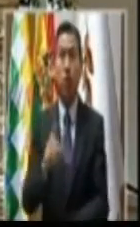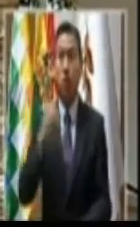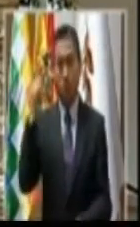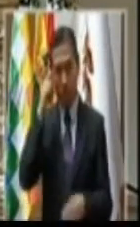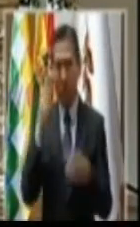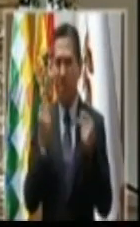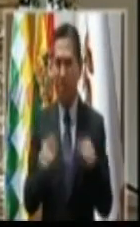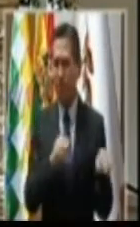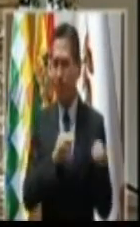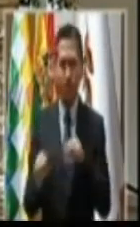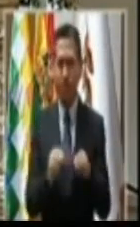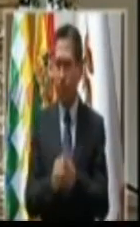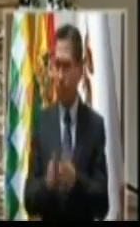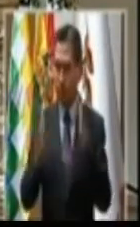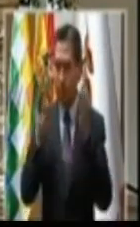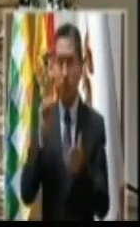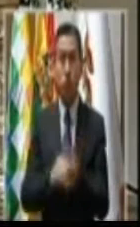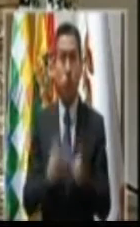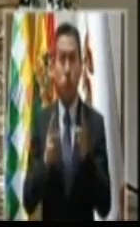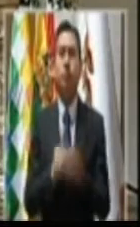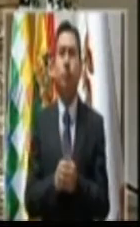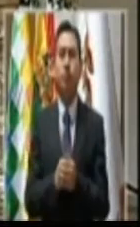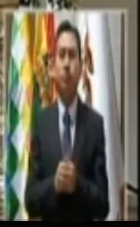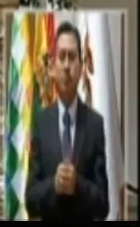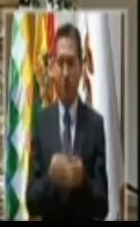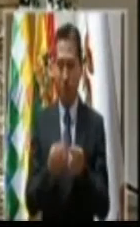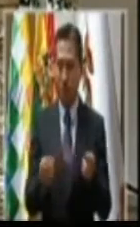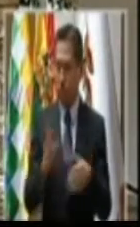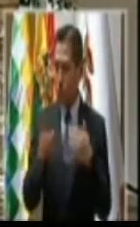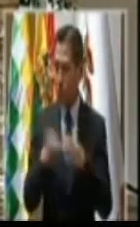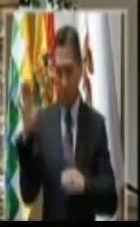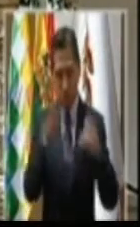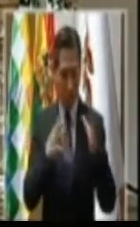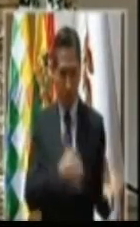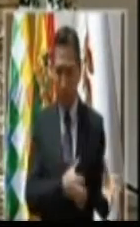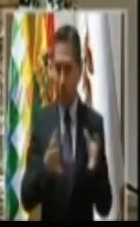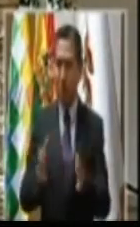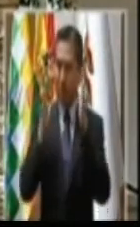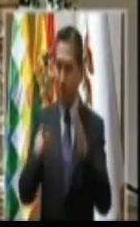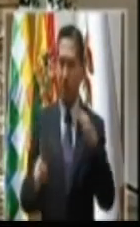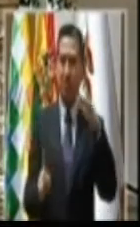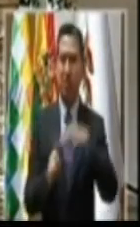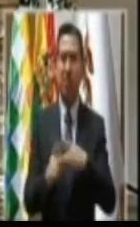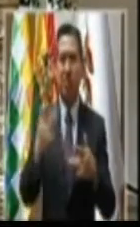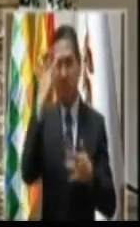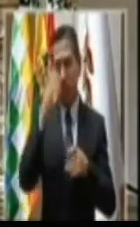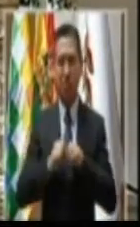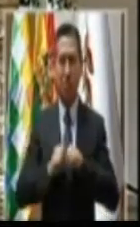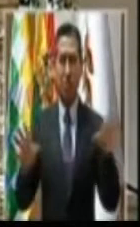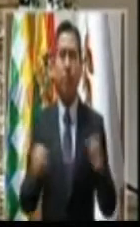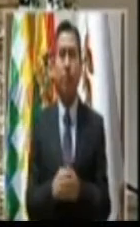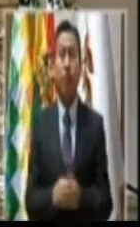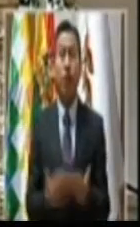de niños. ¿Acaso, o estos sí son juegos, aquello que denominamos dibujo libre? No